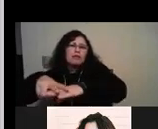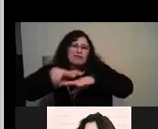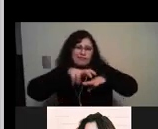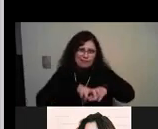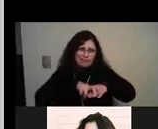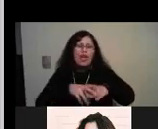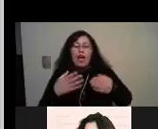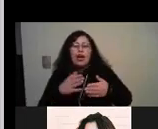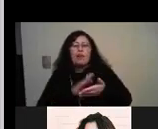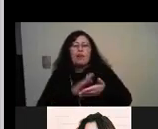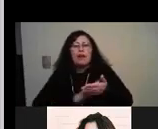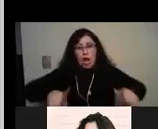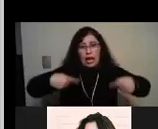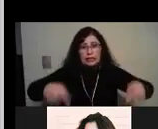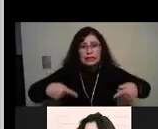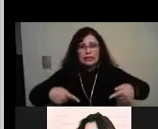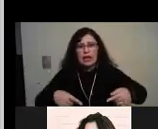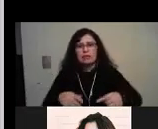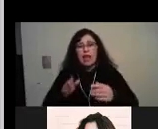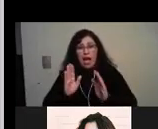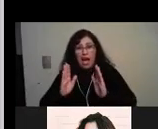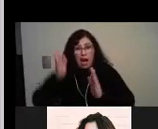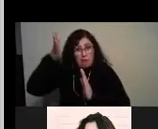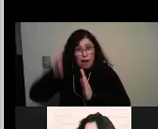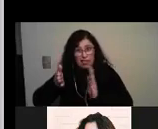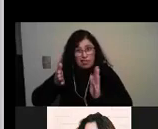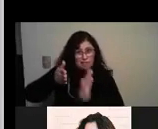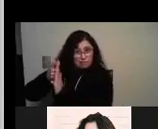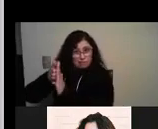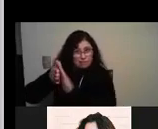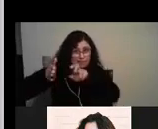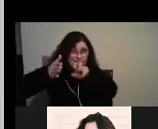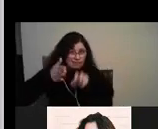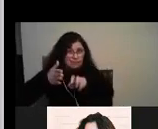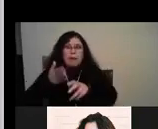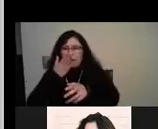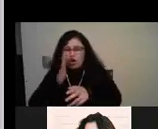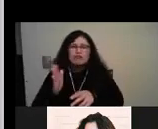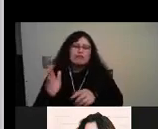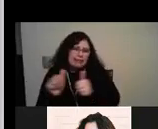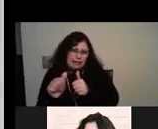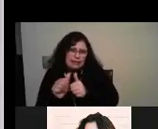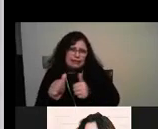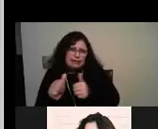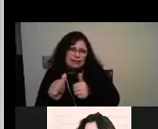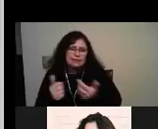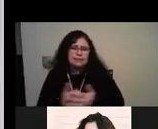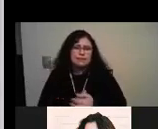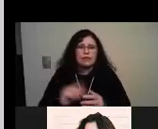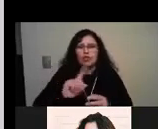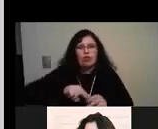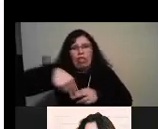la silla no se dé vuelta y caiga el paciente hacia atrás, ¿de acuerdo? Y lo otro tiene que ver con